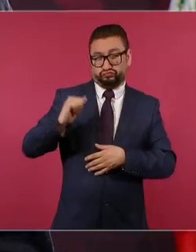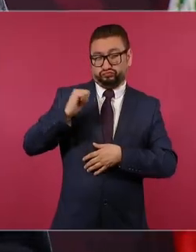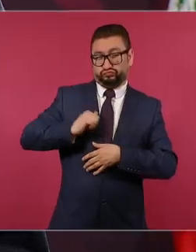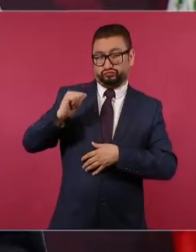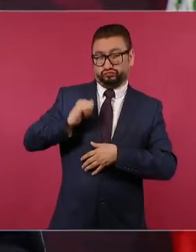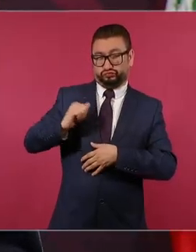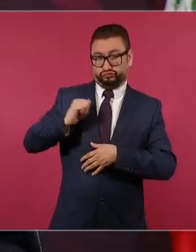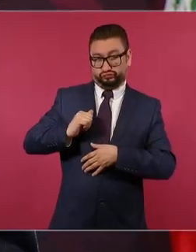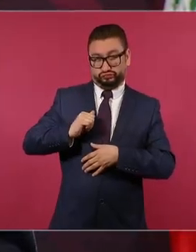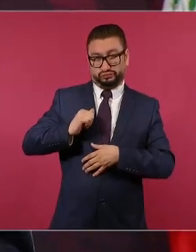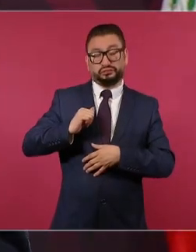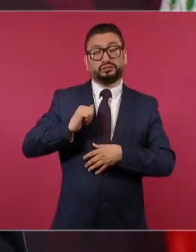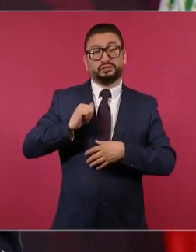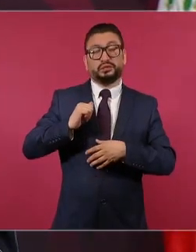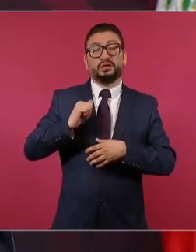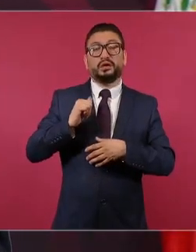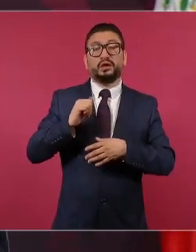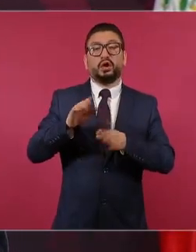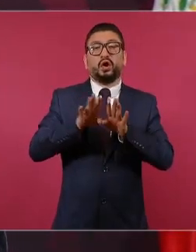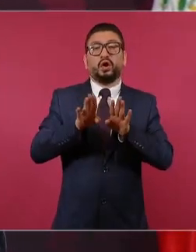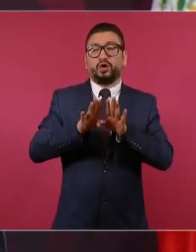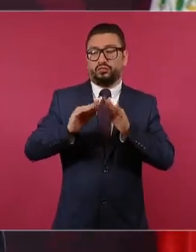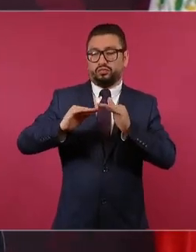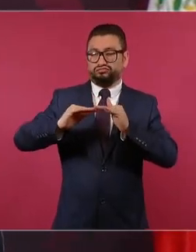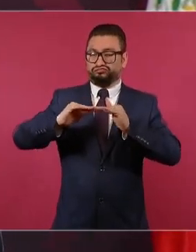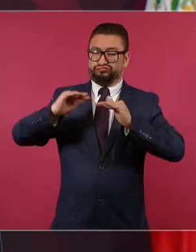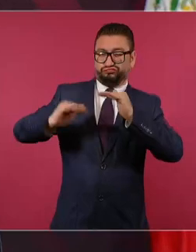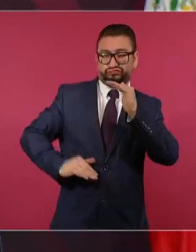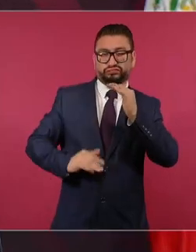sometidas, olvidadas.